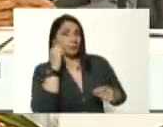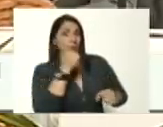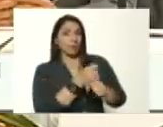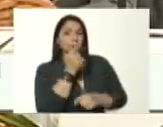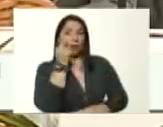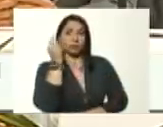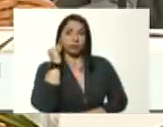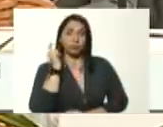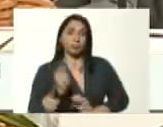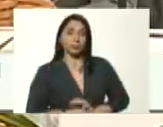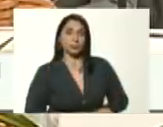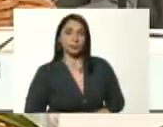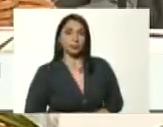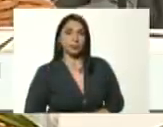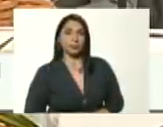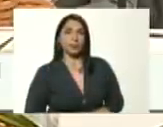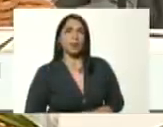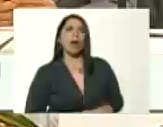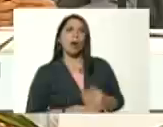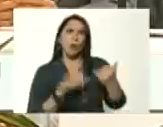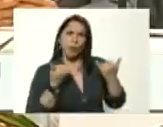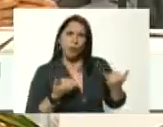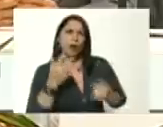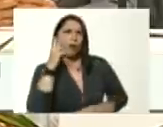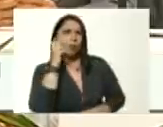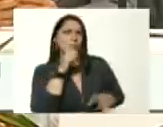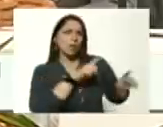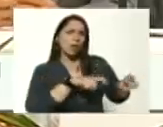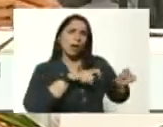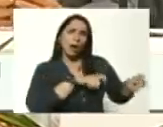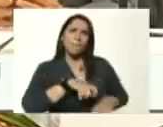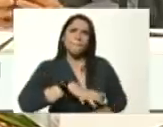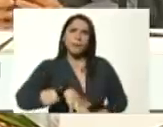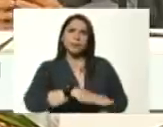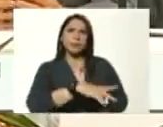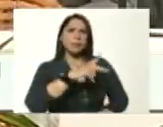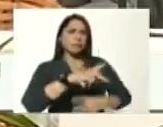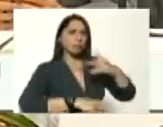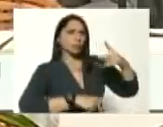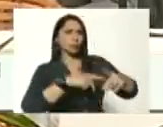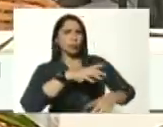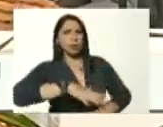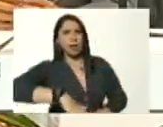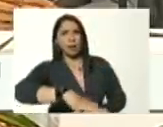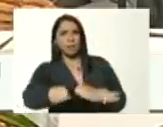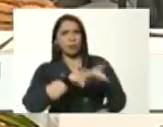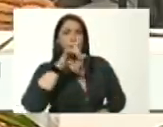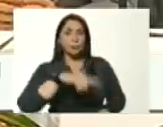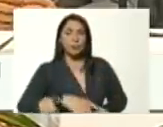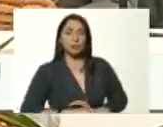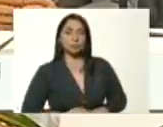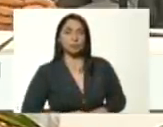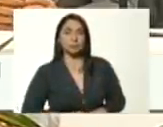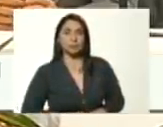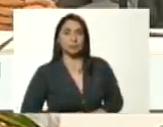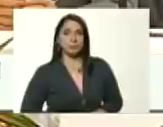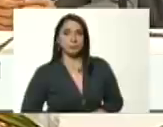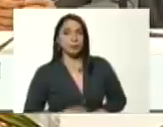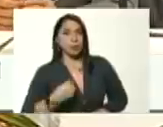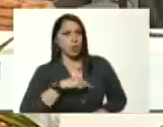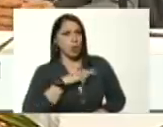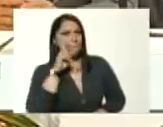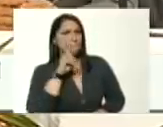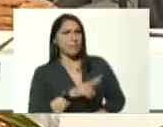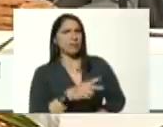las trabajadoras vamos a escuchar a los campesinos y a los productores del campo también hemos visto